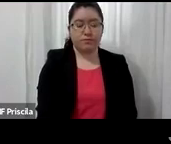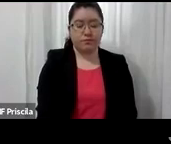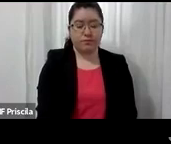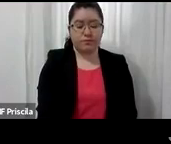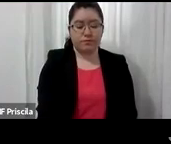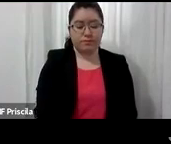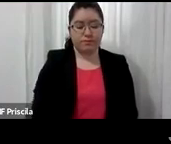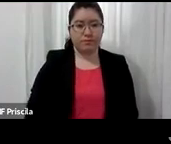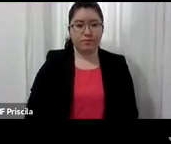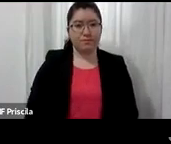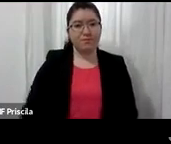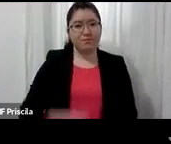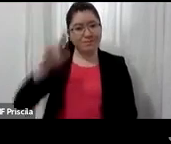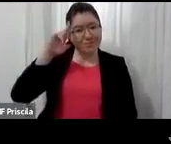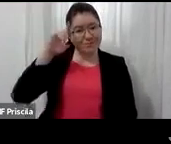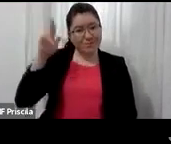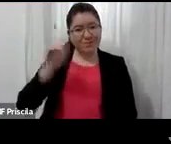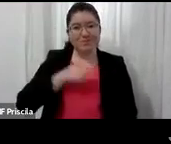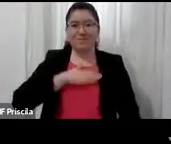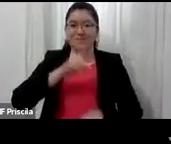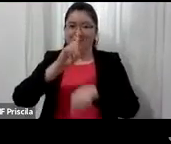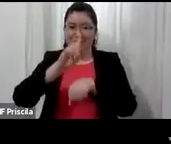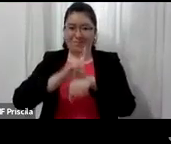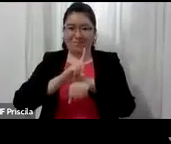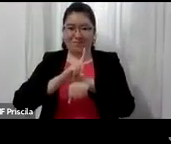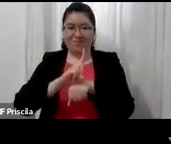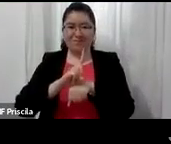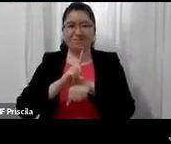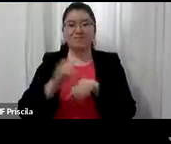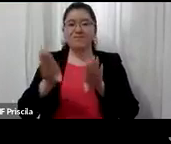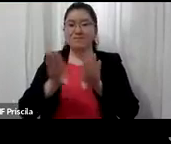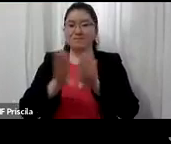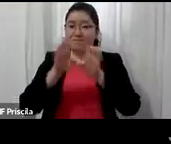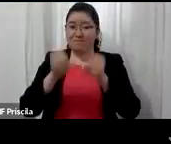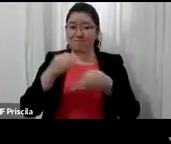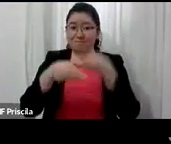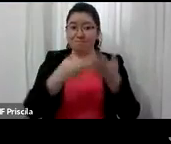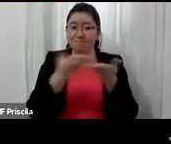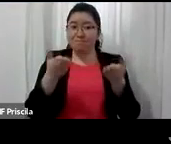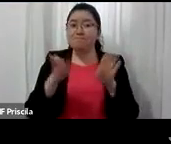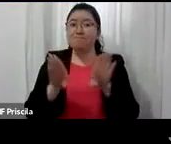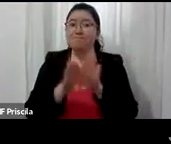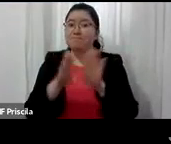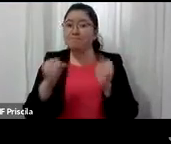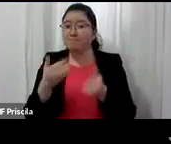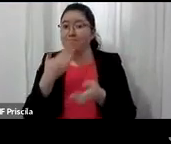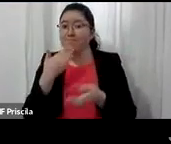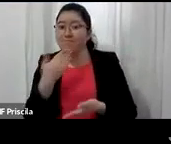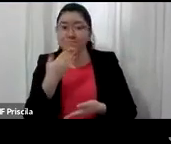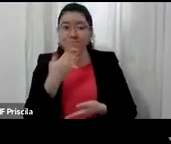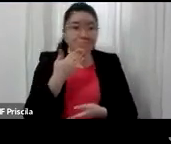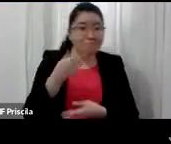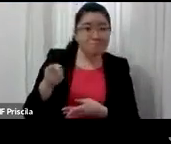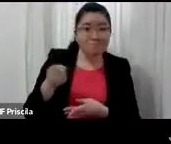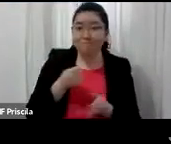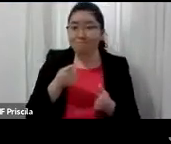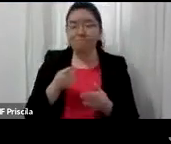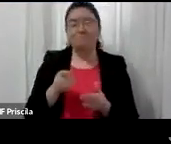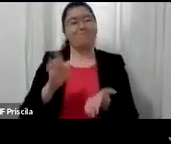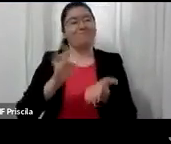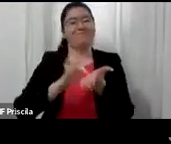Hola, buenos días. ¿Cómo Estamos están en vivo. todos? Muchas gracias. Ya